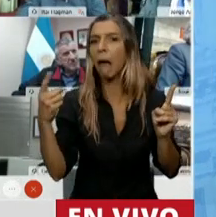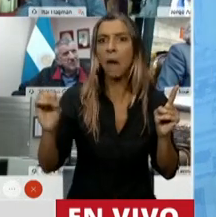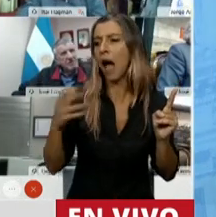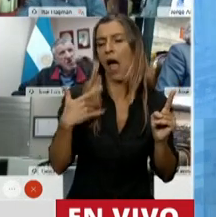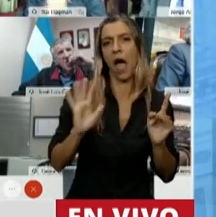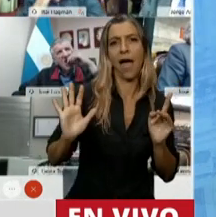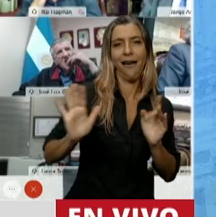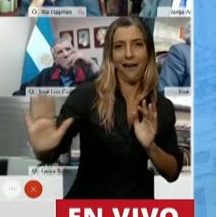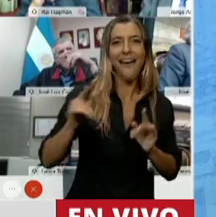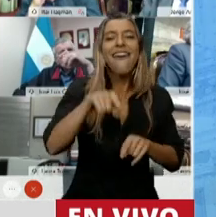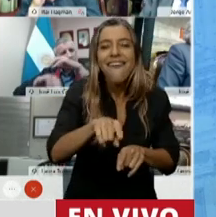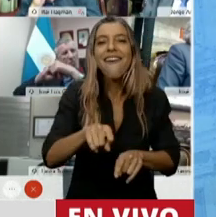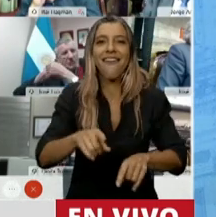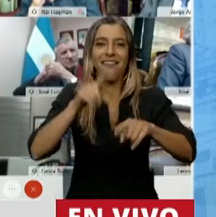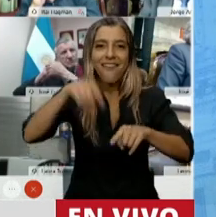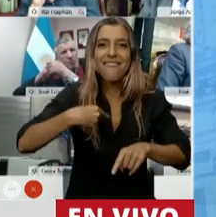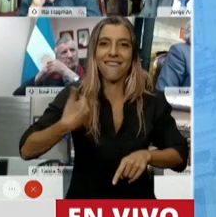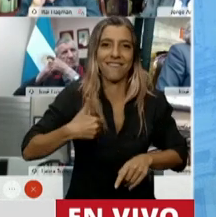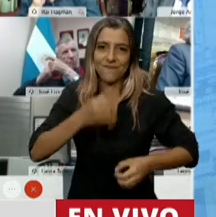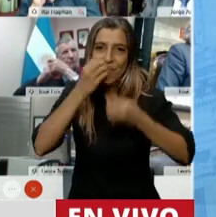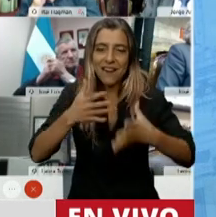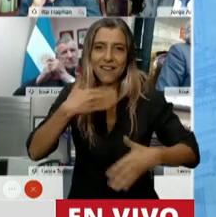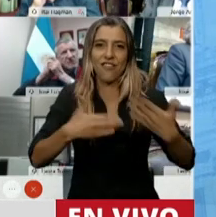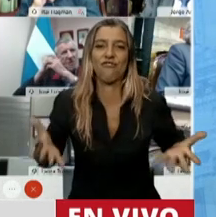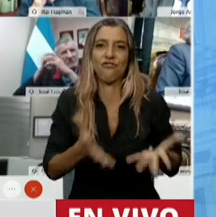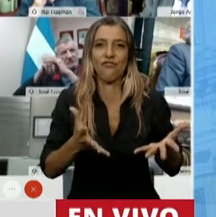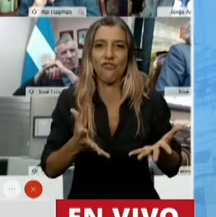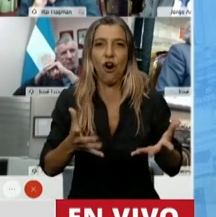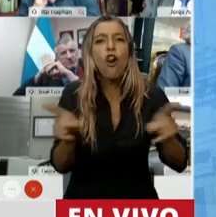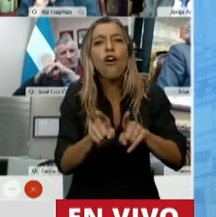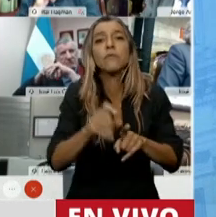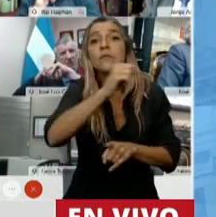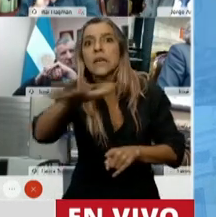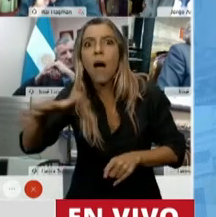La saca la Argentina que trabaja de sol a sol como lo hace el campo.